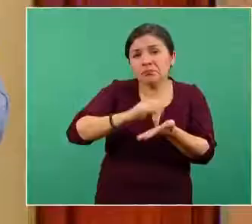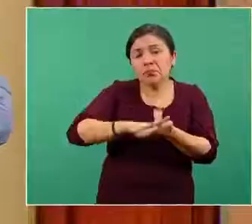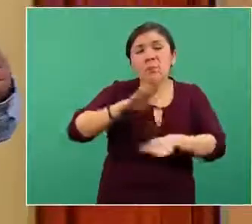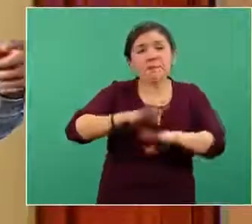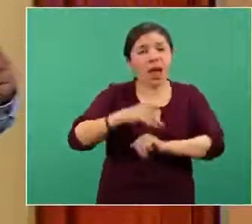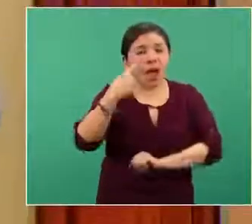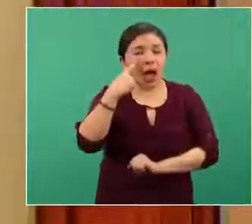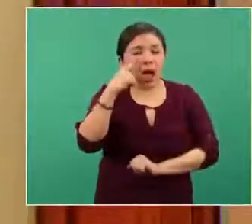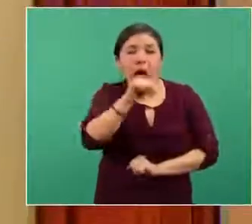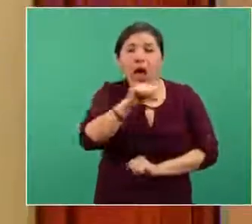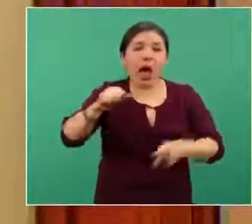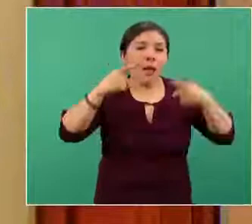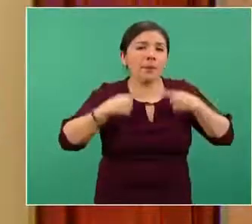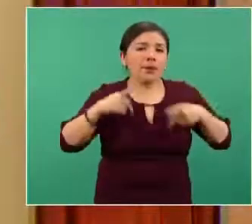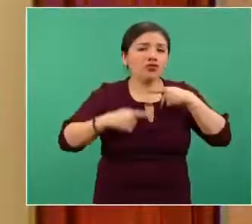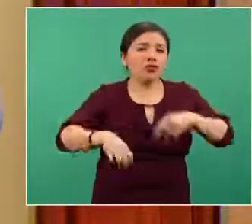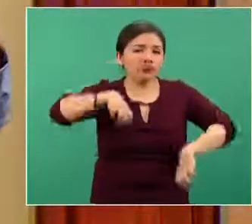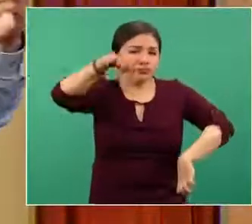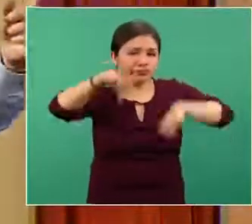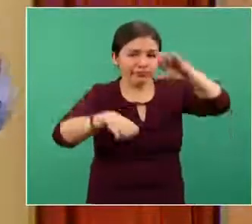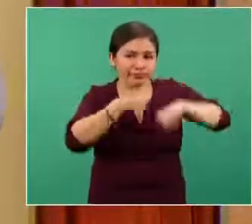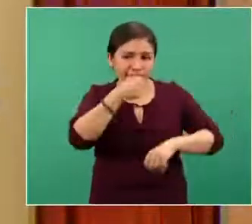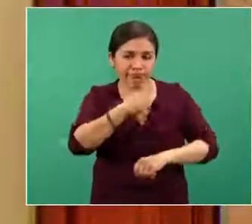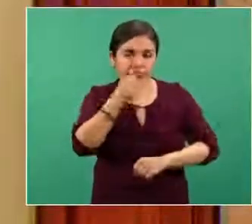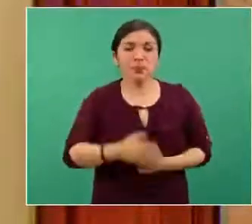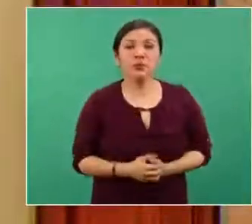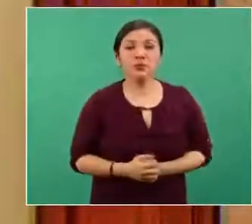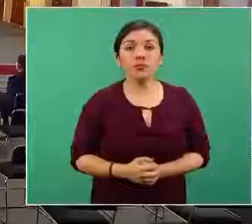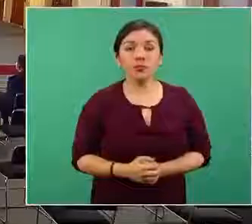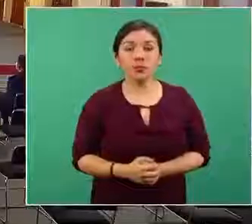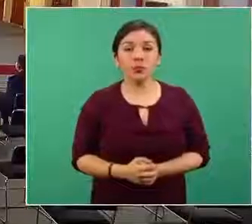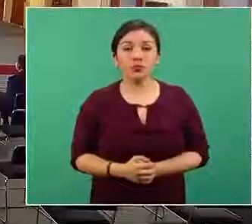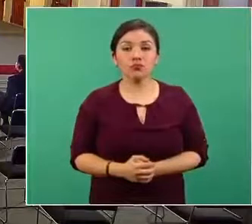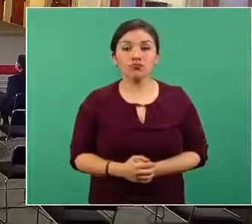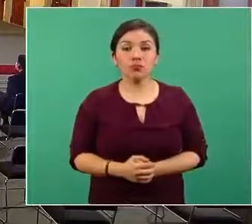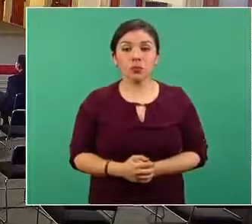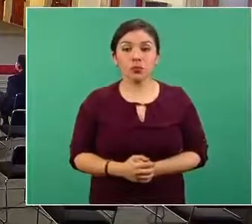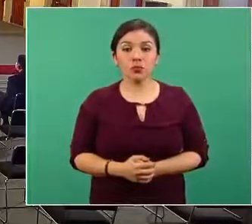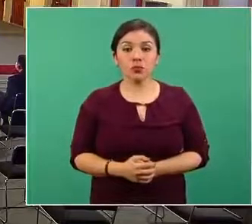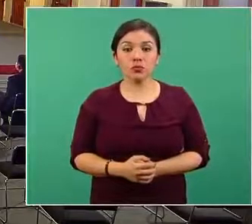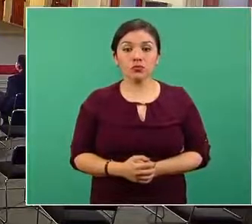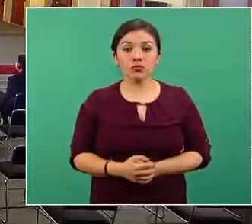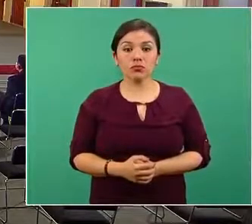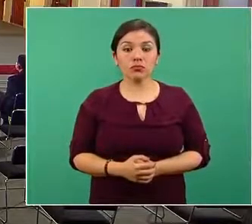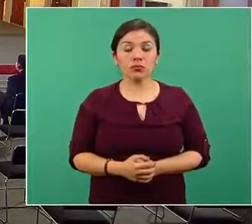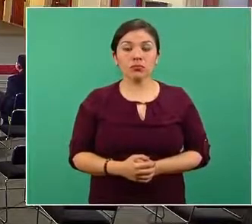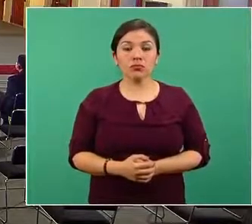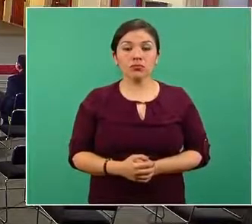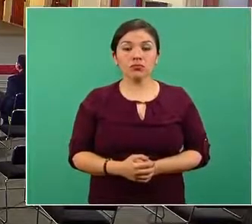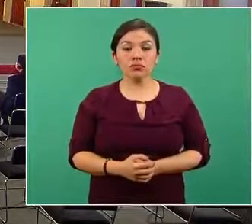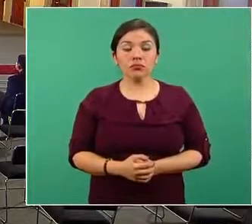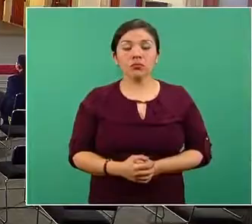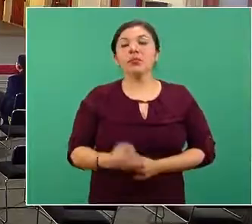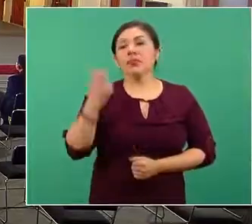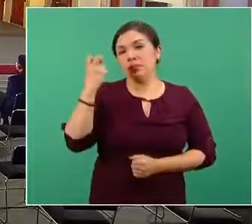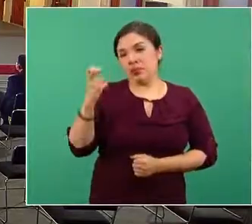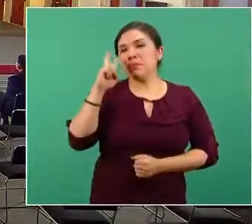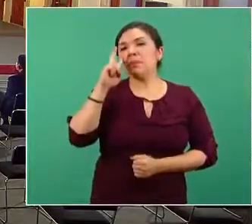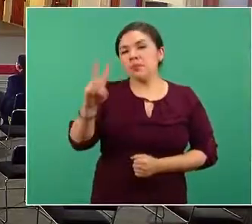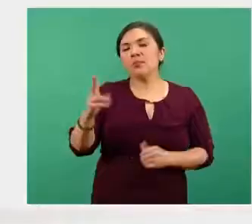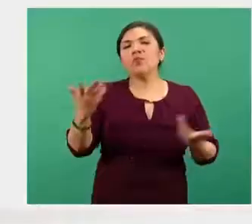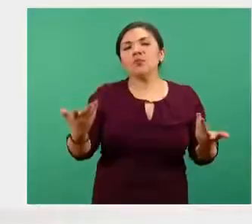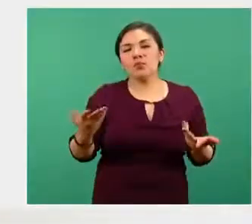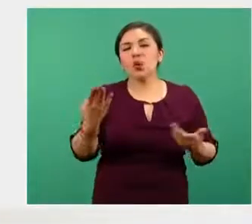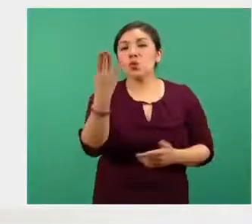la población de adultos mayores. Si vemos la siguiente diapositiva, tenemos ahora sí la distribución de estas